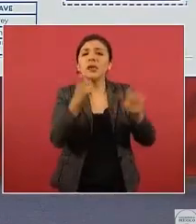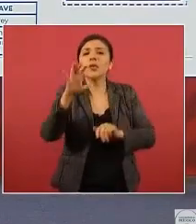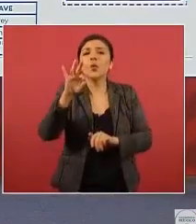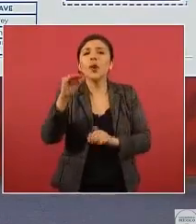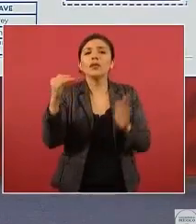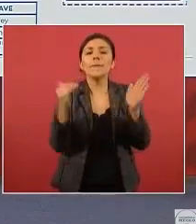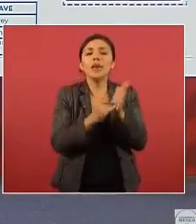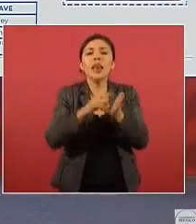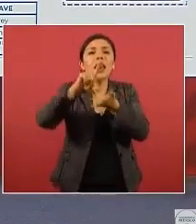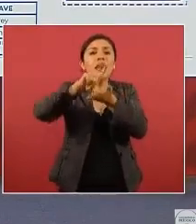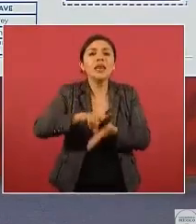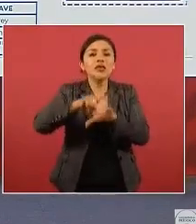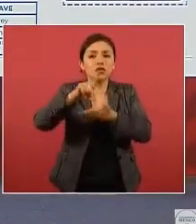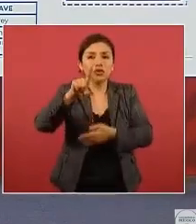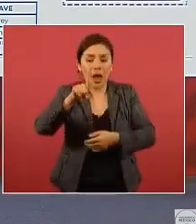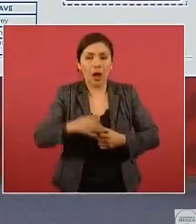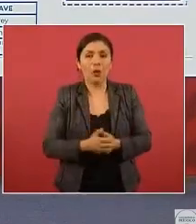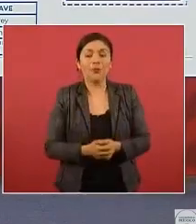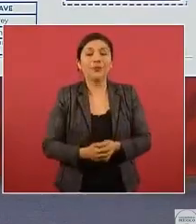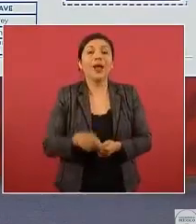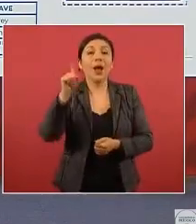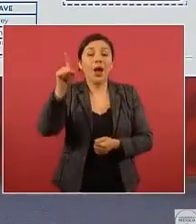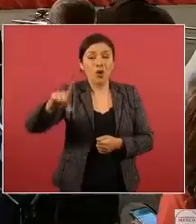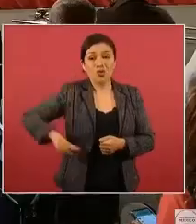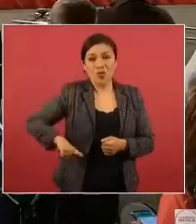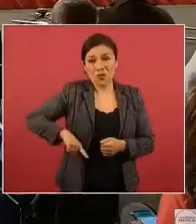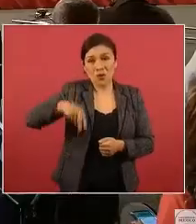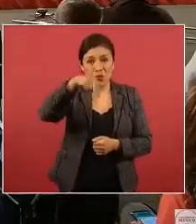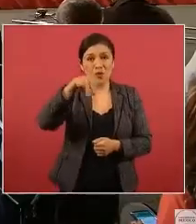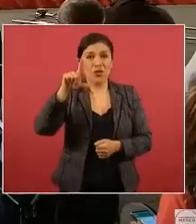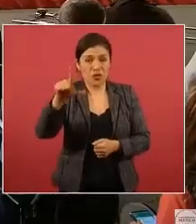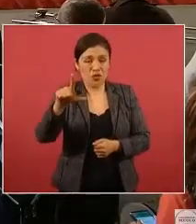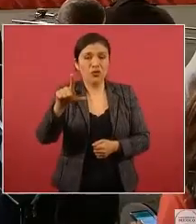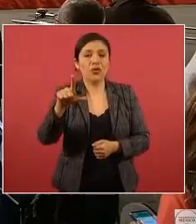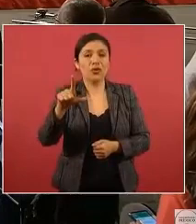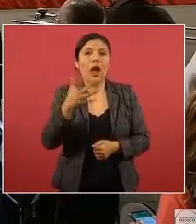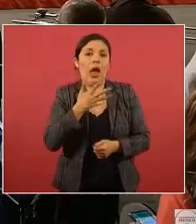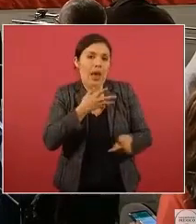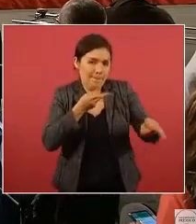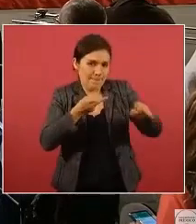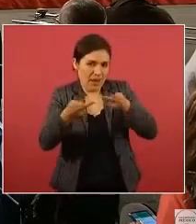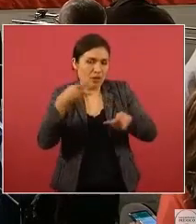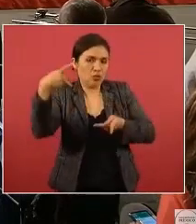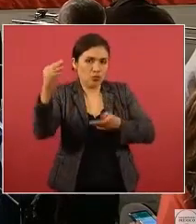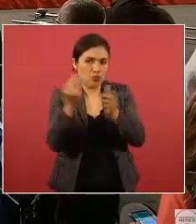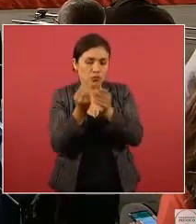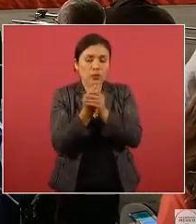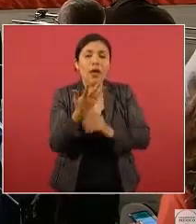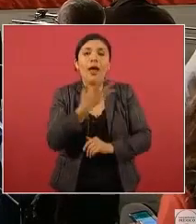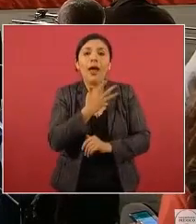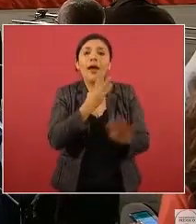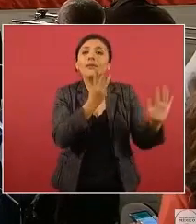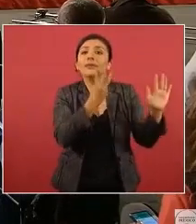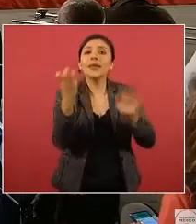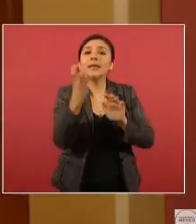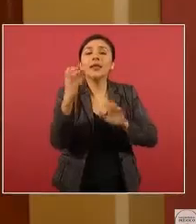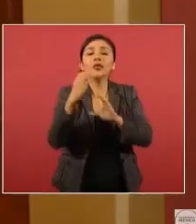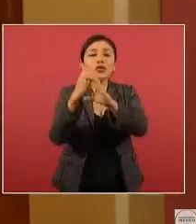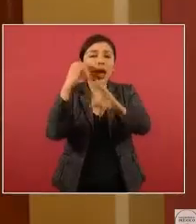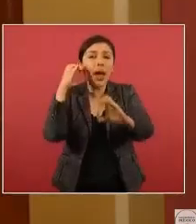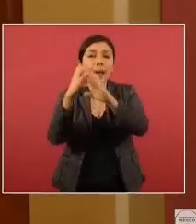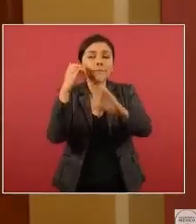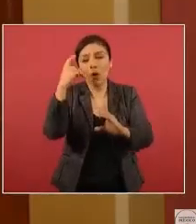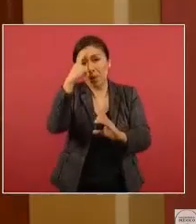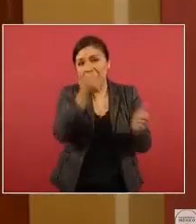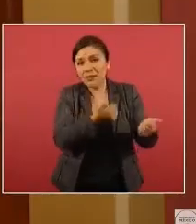y el gobierno del estado de nuevo león también de entonces la estrategia tiene 300 camiones cisternas